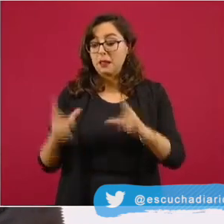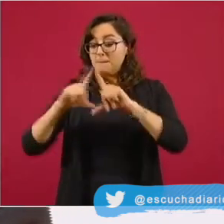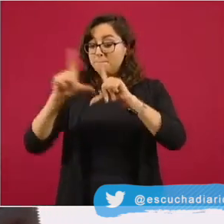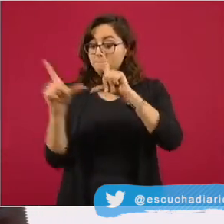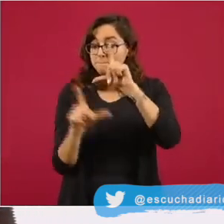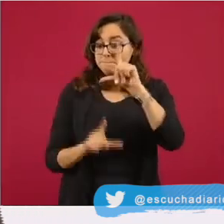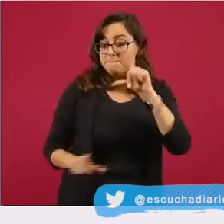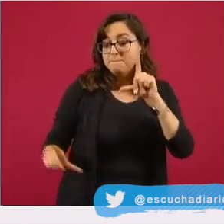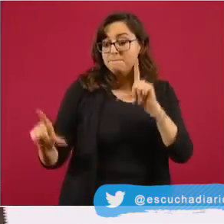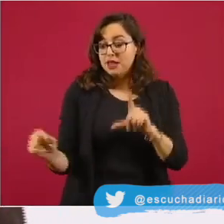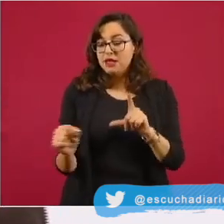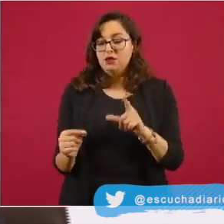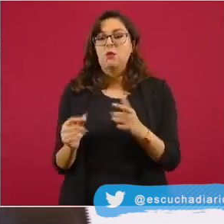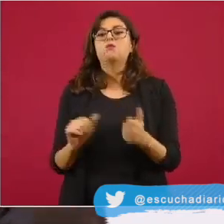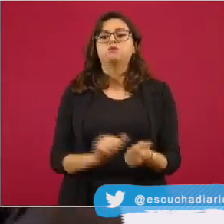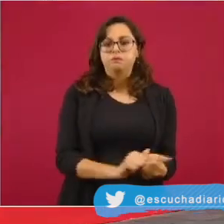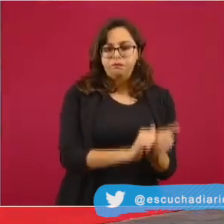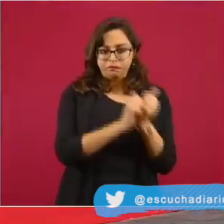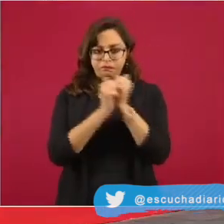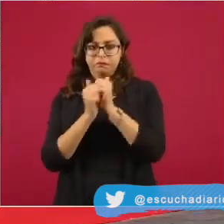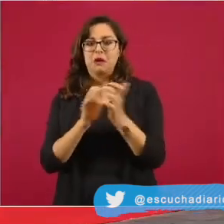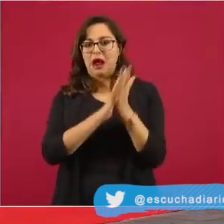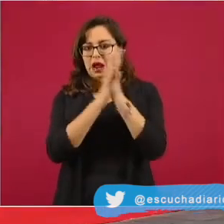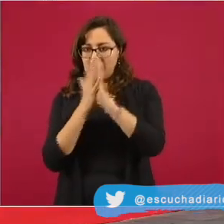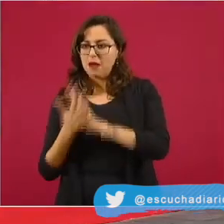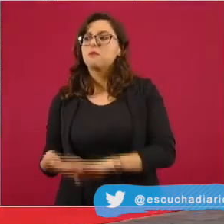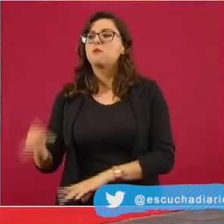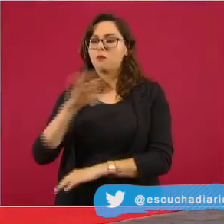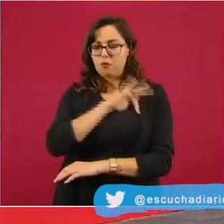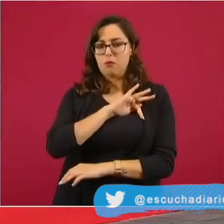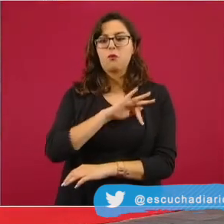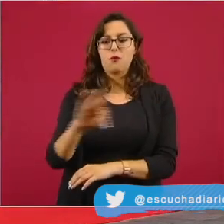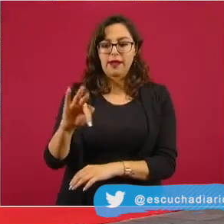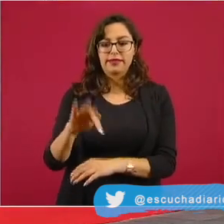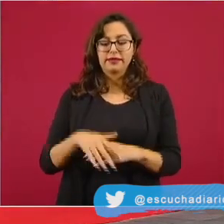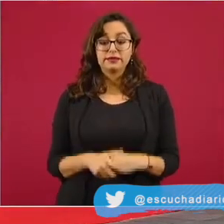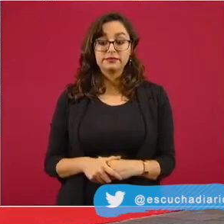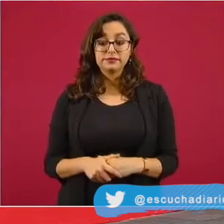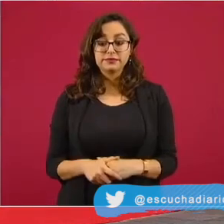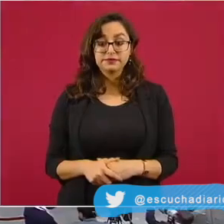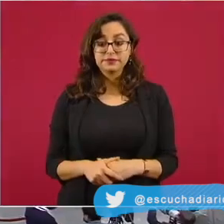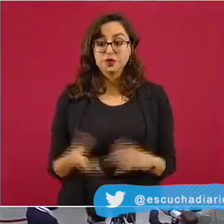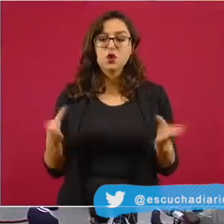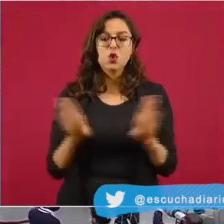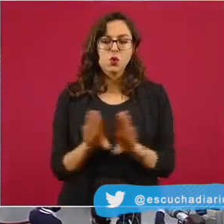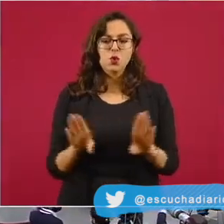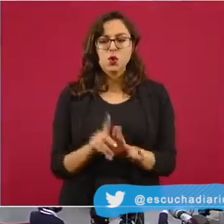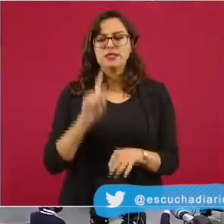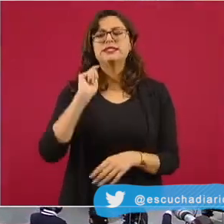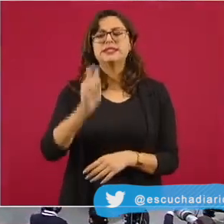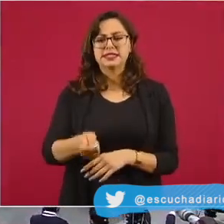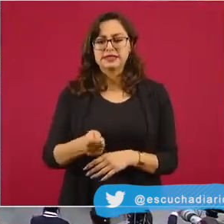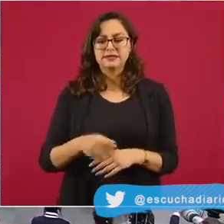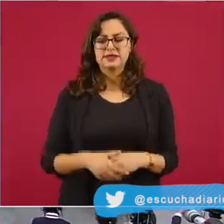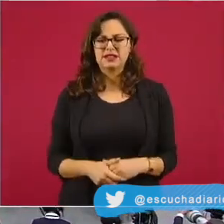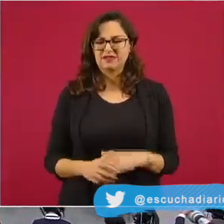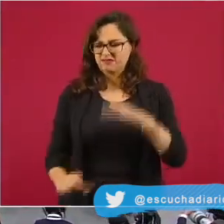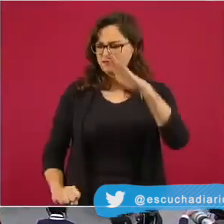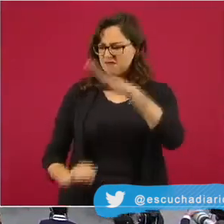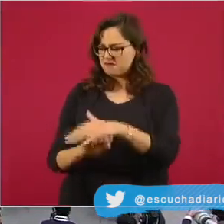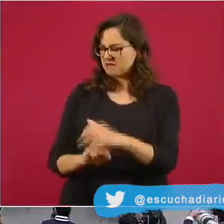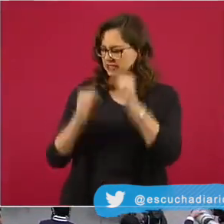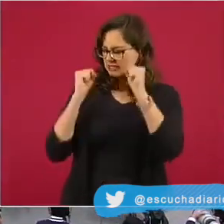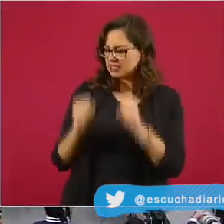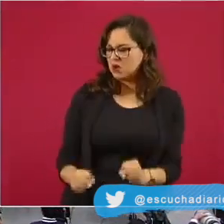bases para la transformación de México. ¿En qué consiste el sentar las